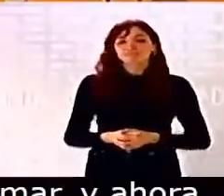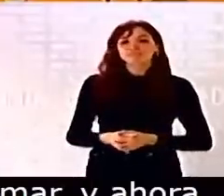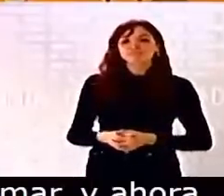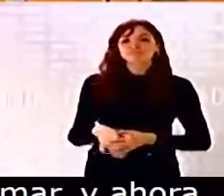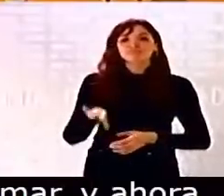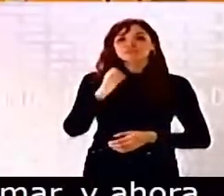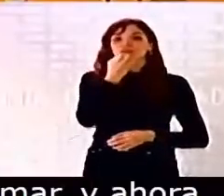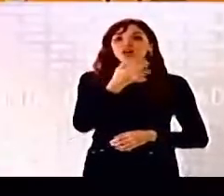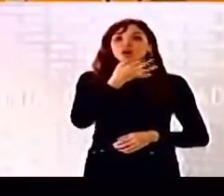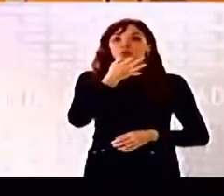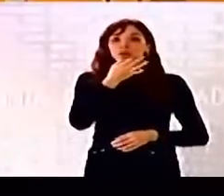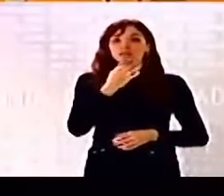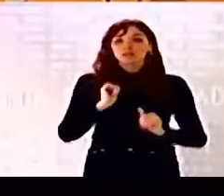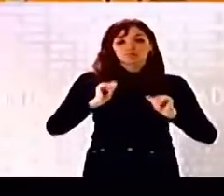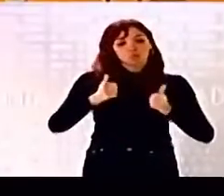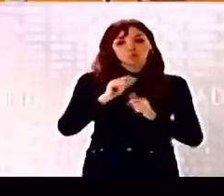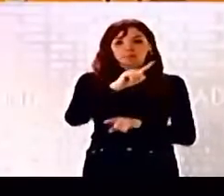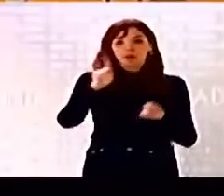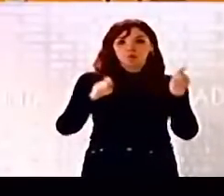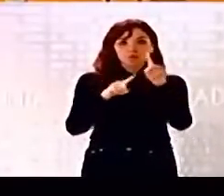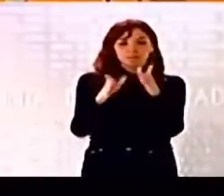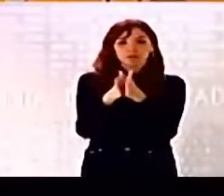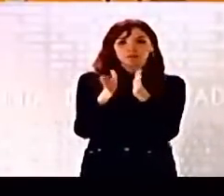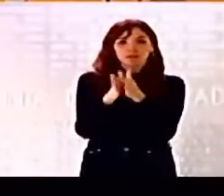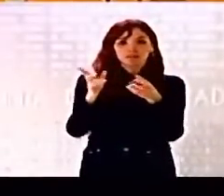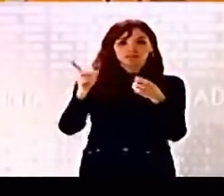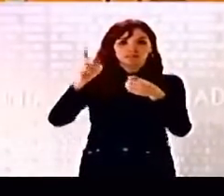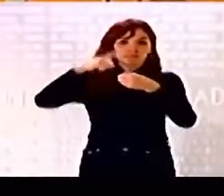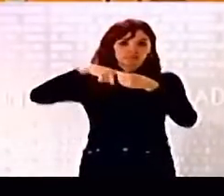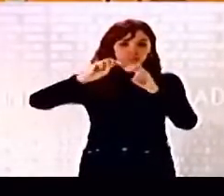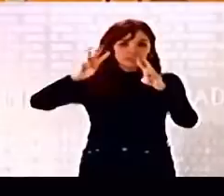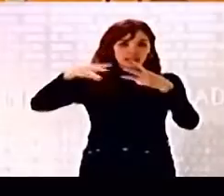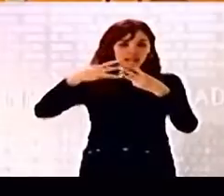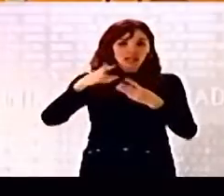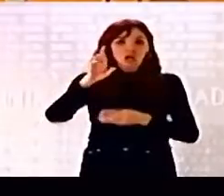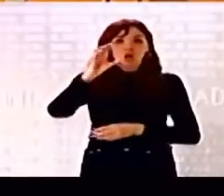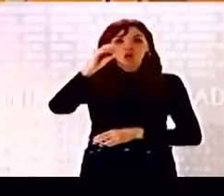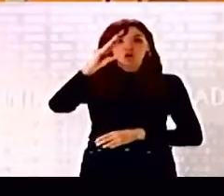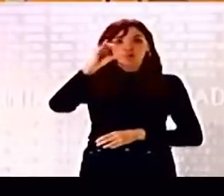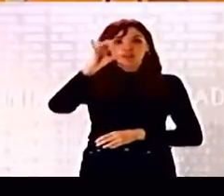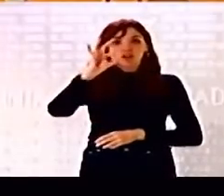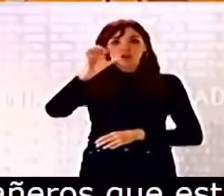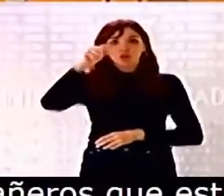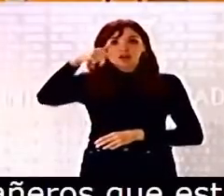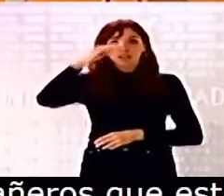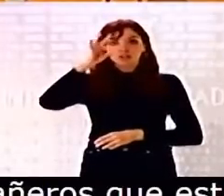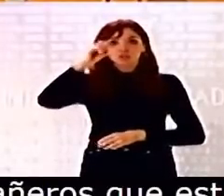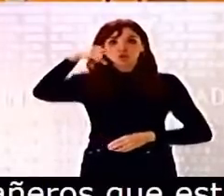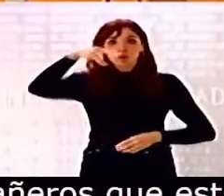Buenas tardes. Turno de pregunta para los compañeros que están conectados de manera online. Rocío Entonado, del periódico Extremadura.